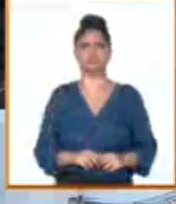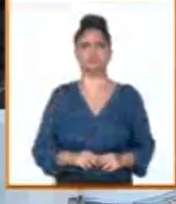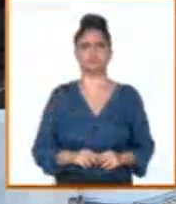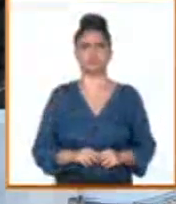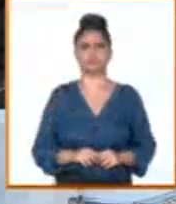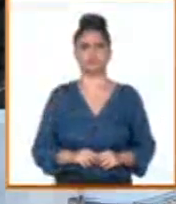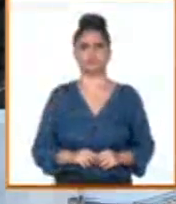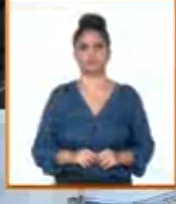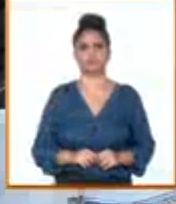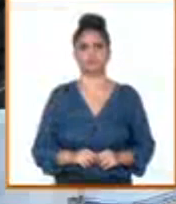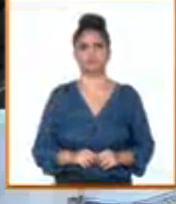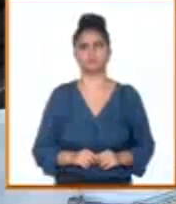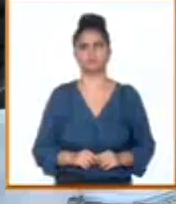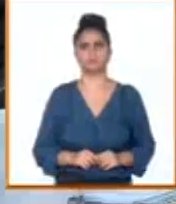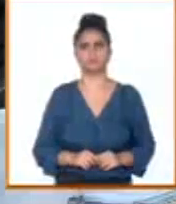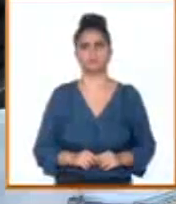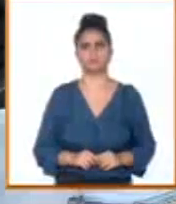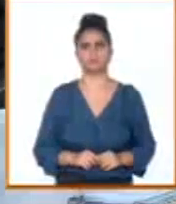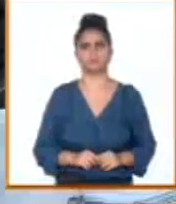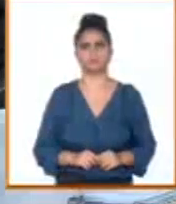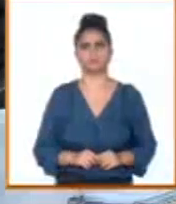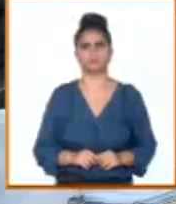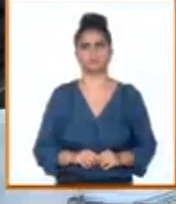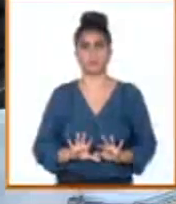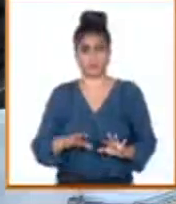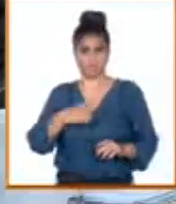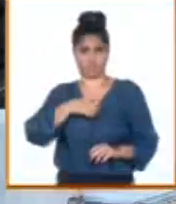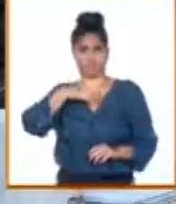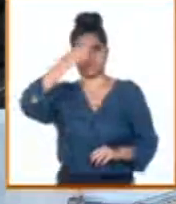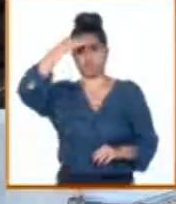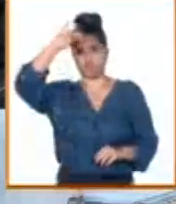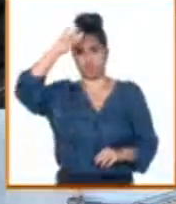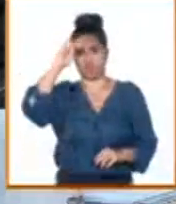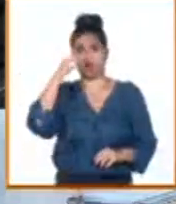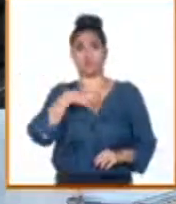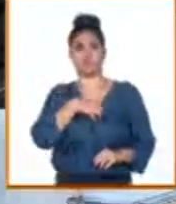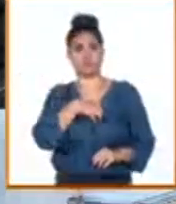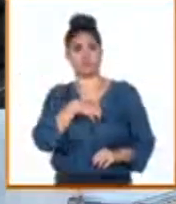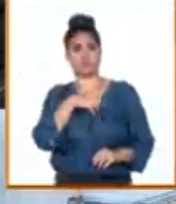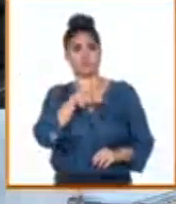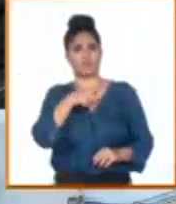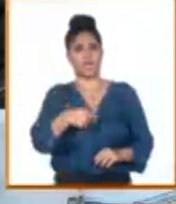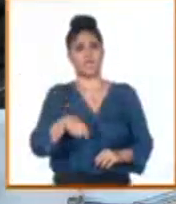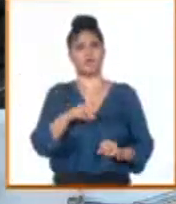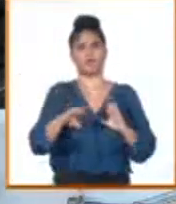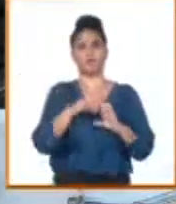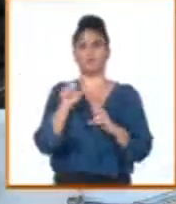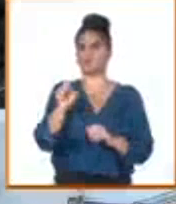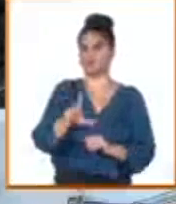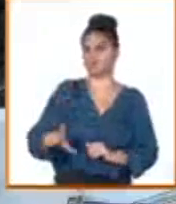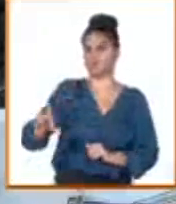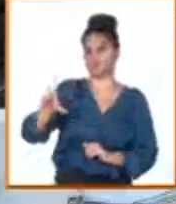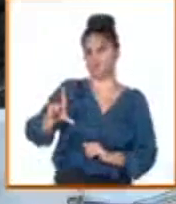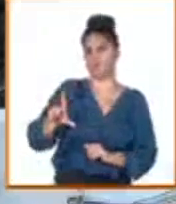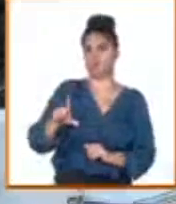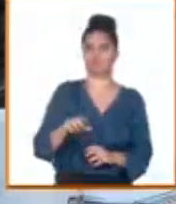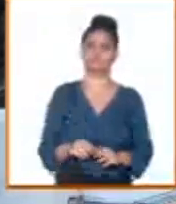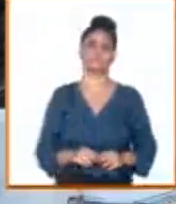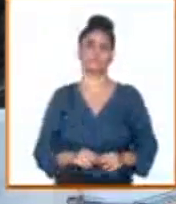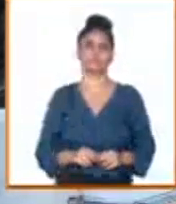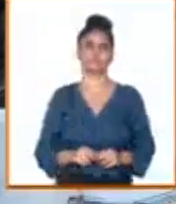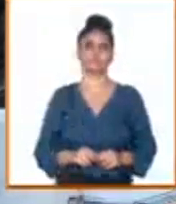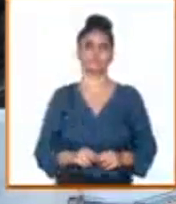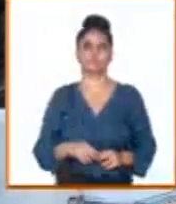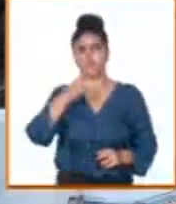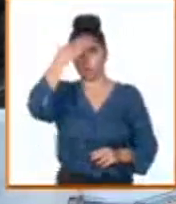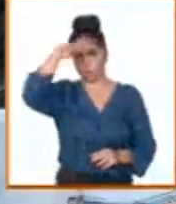asumirse por la sociedad cubana. Ya Cuba tiene una ley de comunicación social, tenemos delante múltiples desafíos, pero estamos convencidos que, como